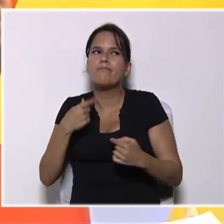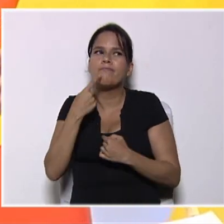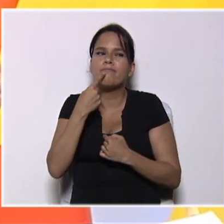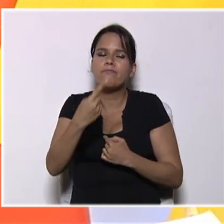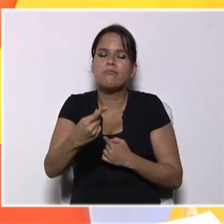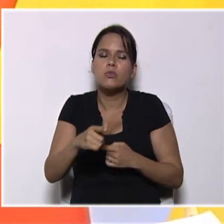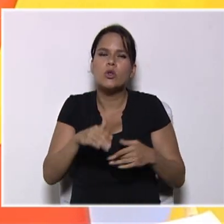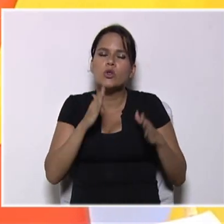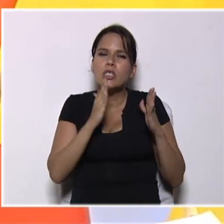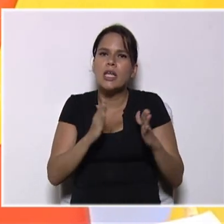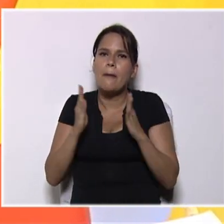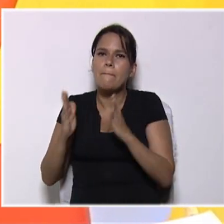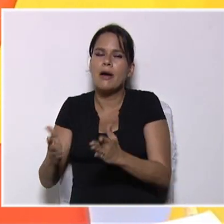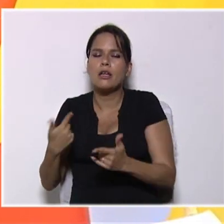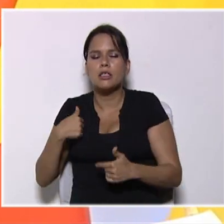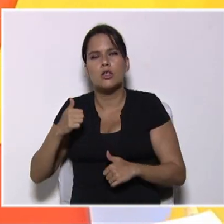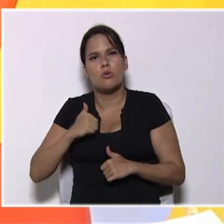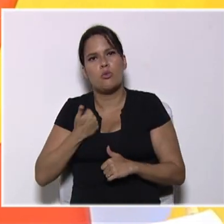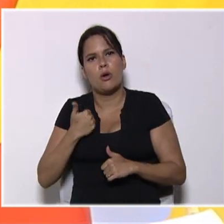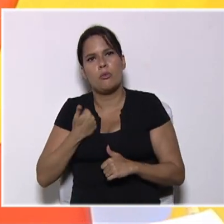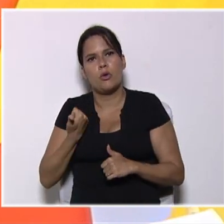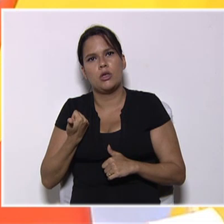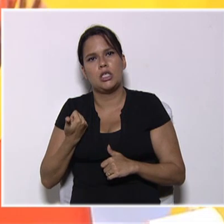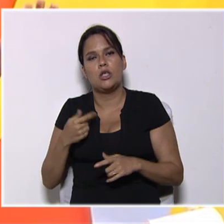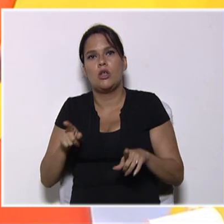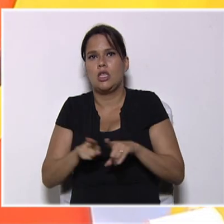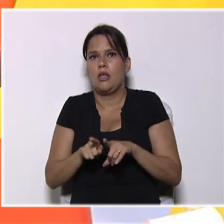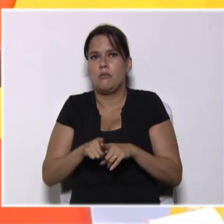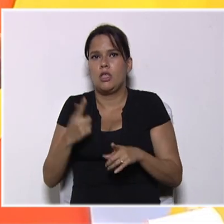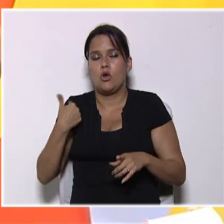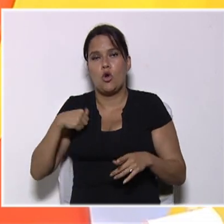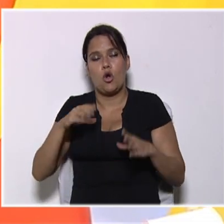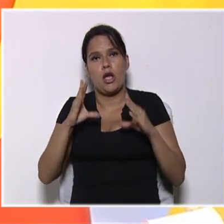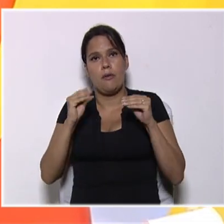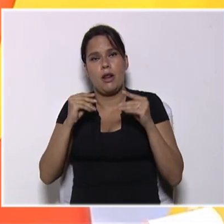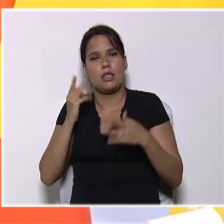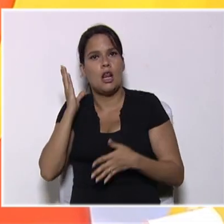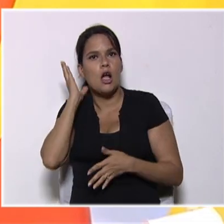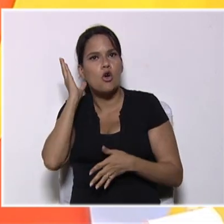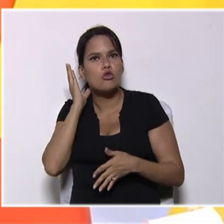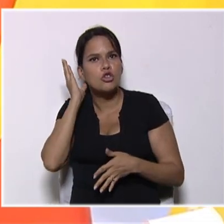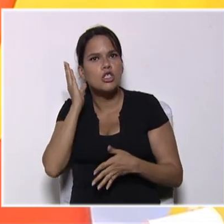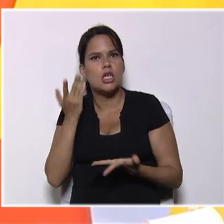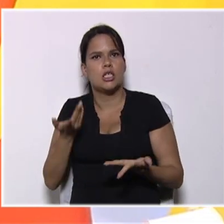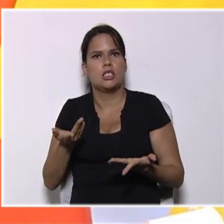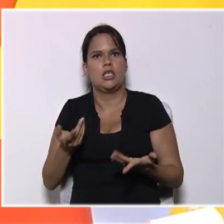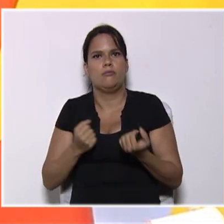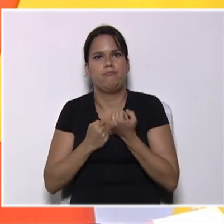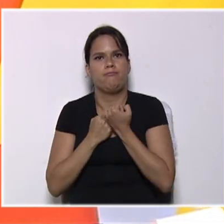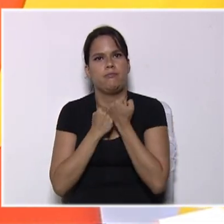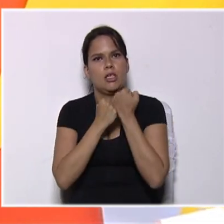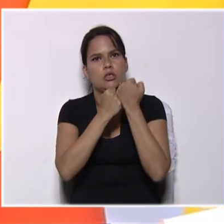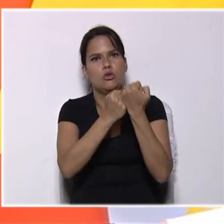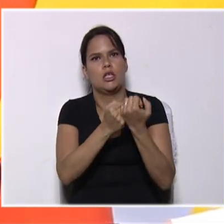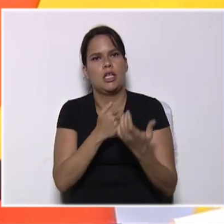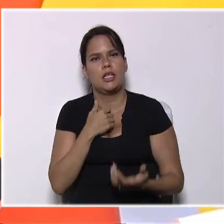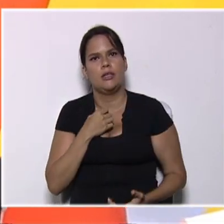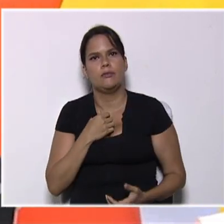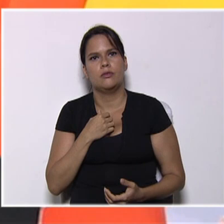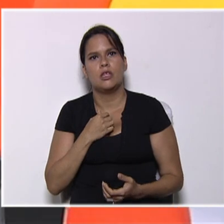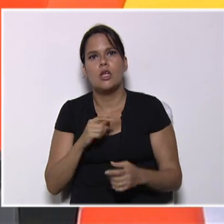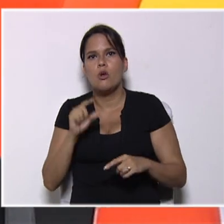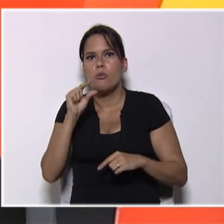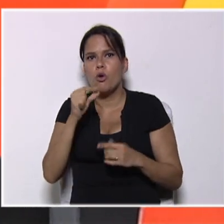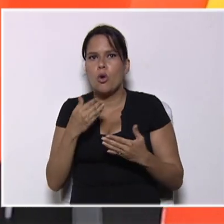esas partes que yo puedo aprovechar o no, entonces también tengo que hablar de la conciencia, tengo que hablar de la solidaridad. Y es un poco para